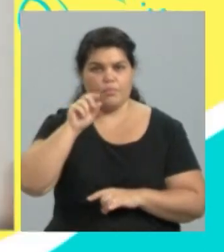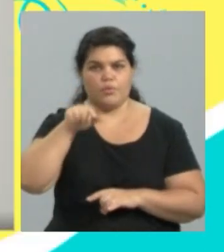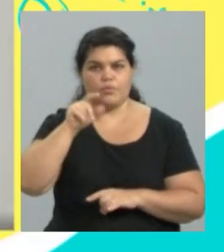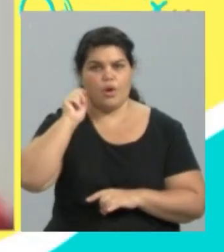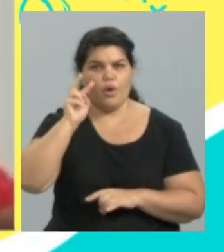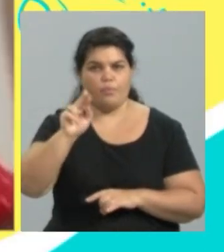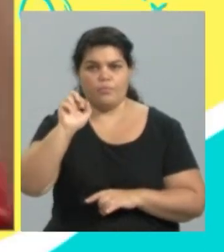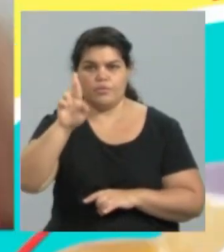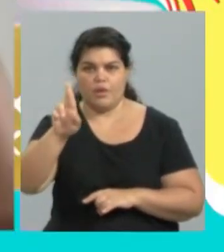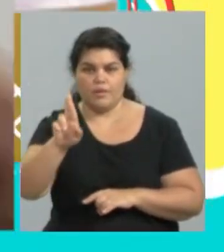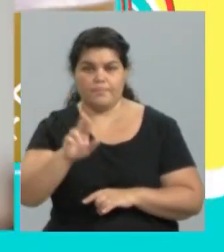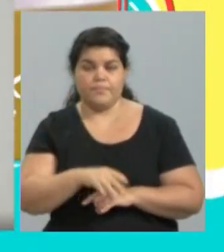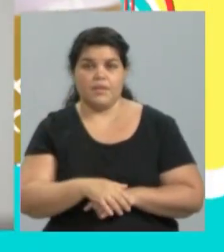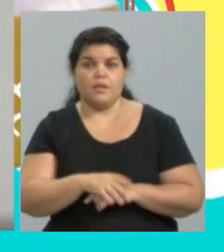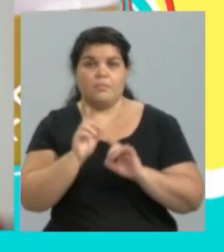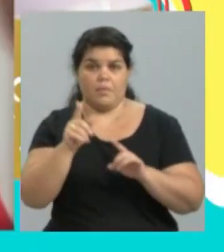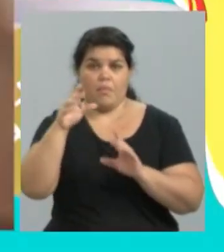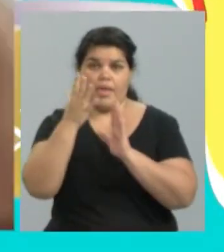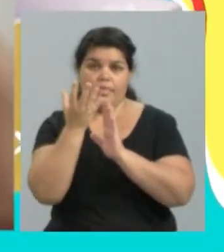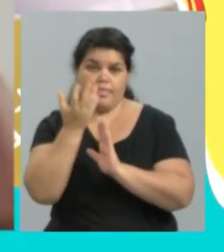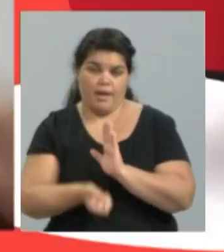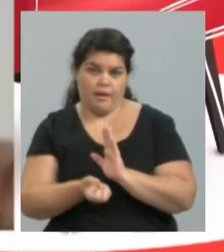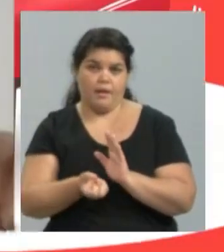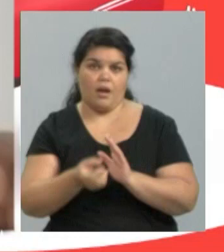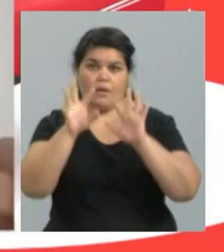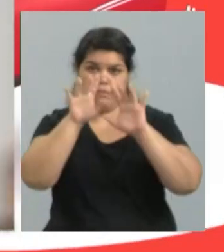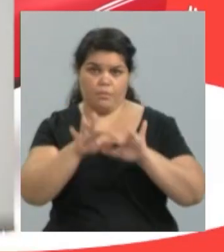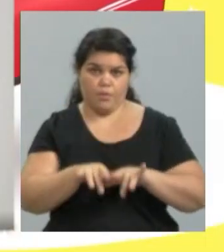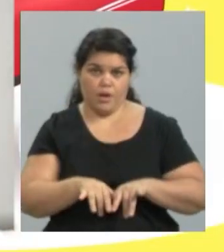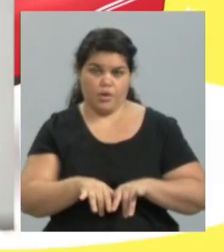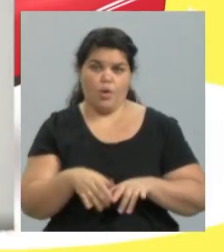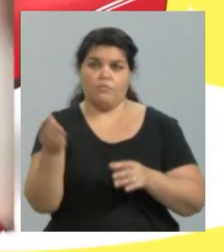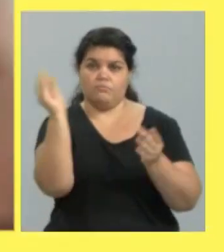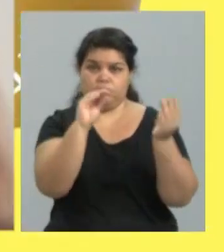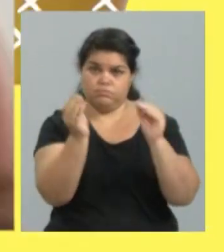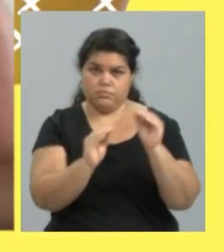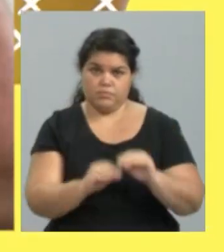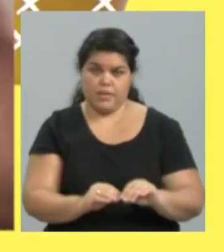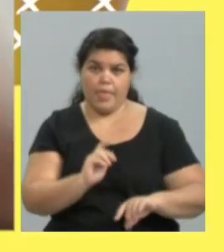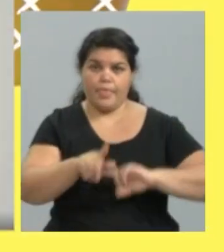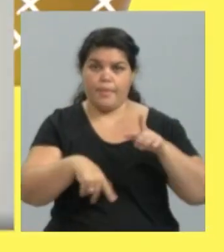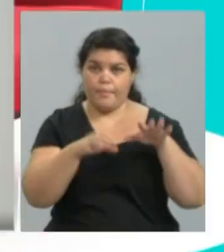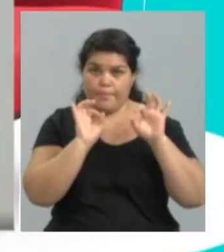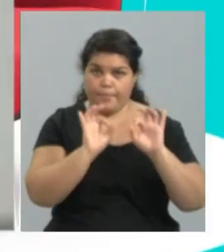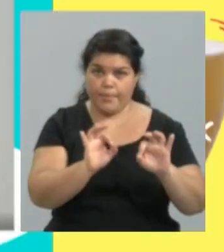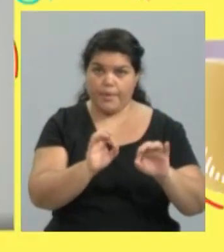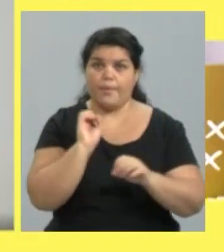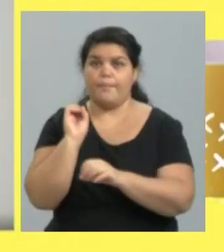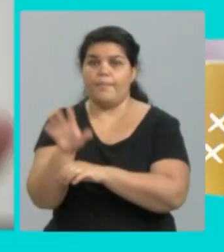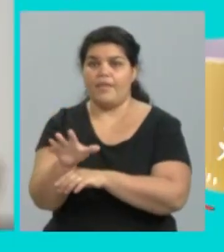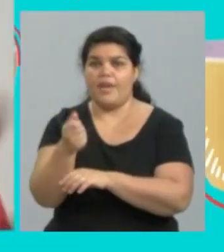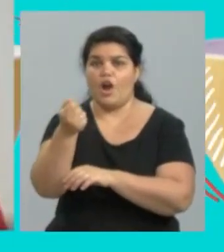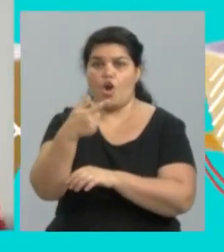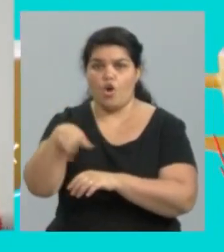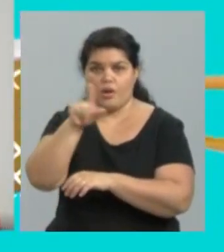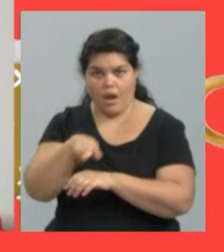www.inadi.gov.ar, tienen que descargar un formulario, llenar ese formulario, y ese formulario, una vez llenado, lo tienen que mandar al correo que acabo